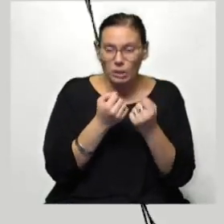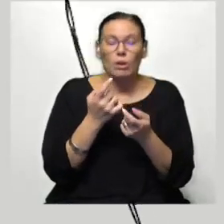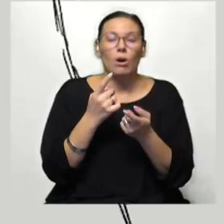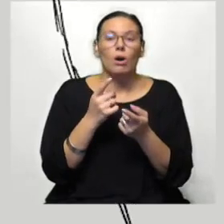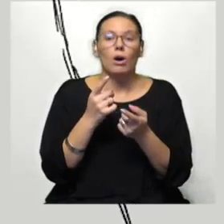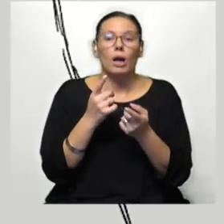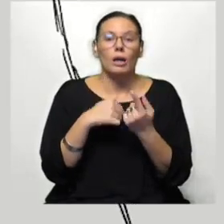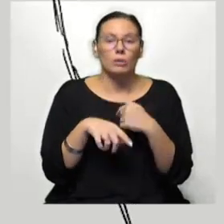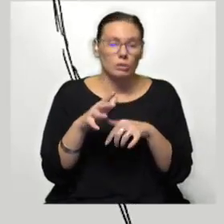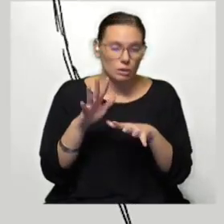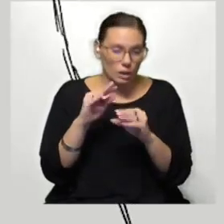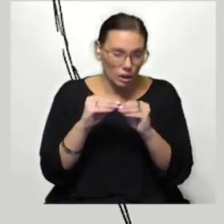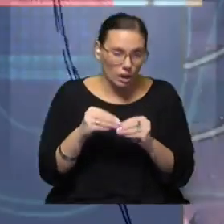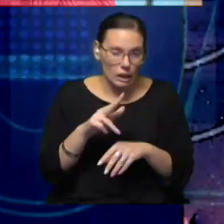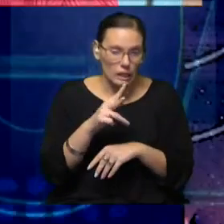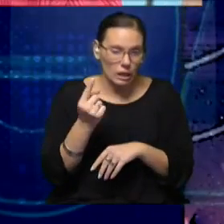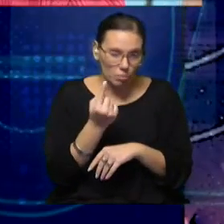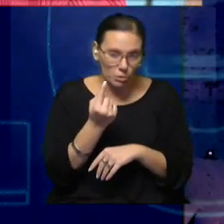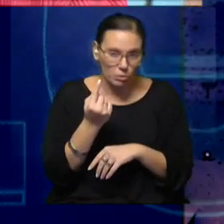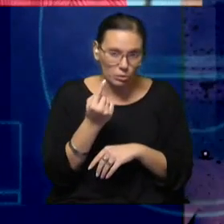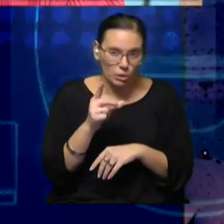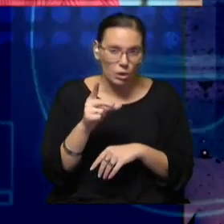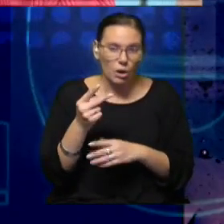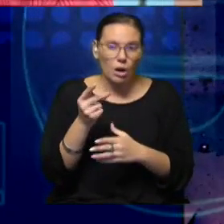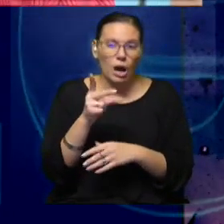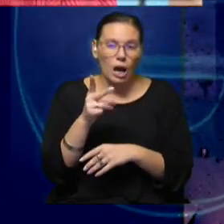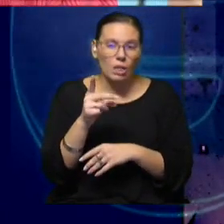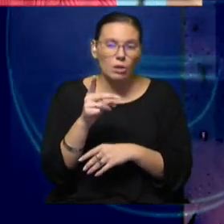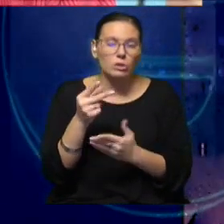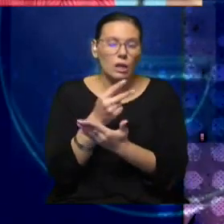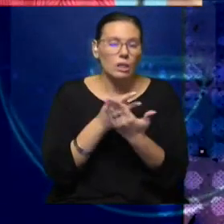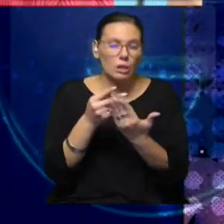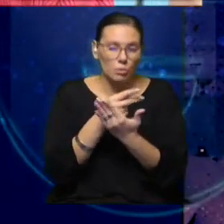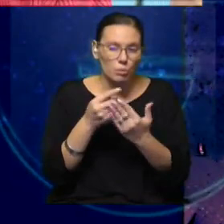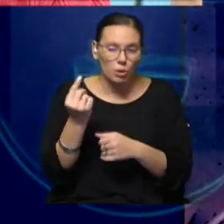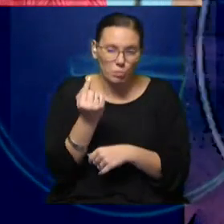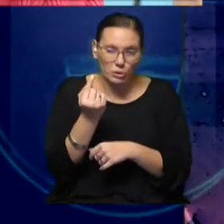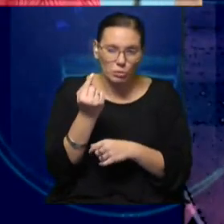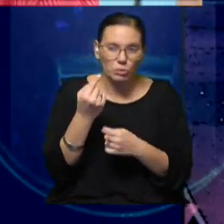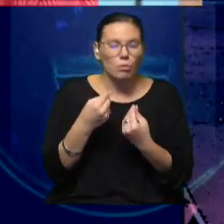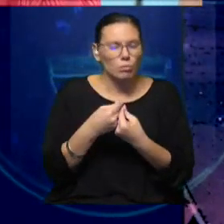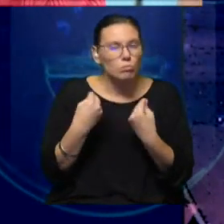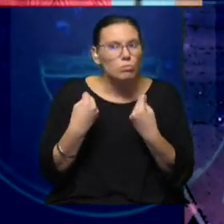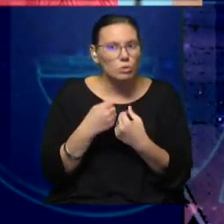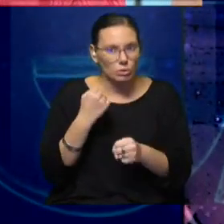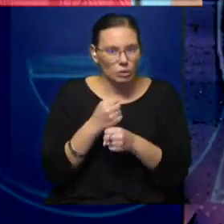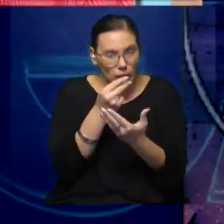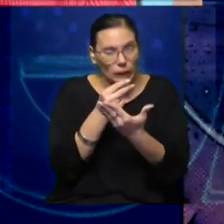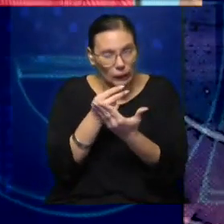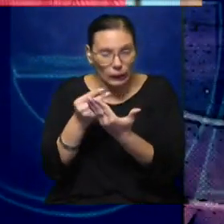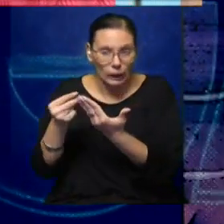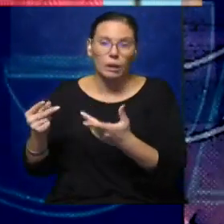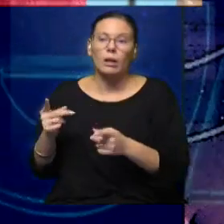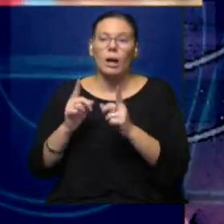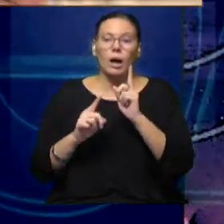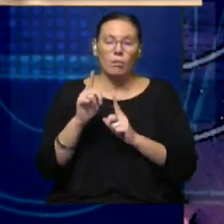Entonces, calcularlo por 3 minutos a 12 dibujos por segundo, siendo solo dos personas, fue una cantidad de trabajo interesante. Sí. Y a